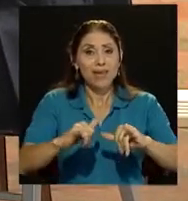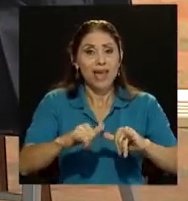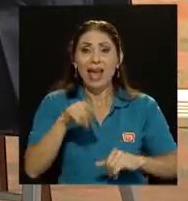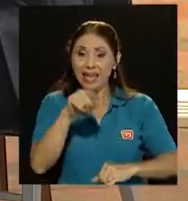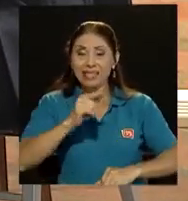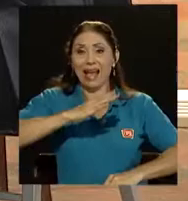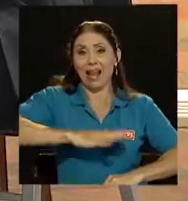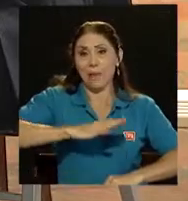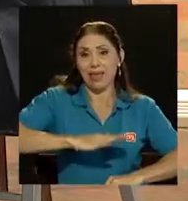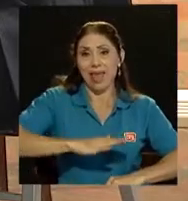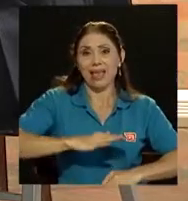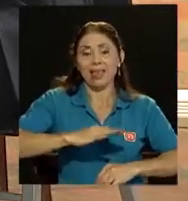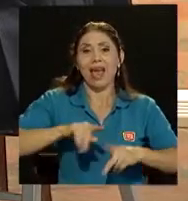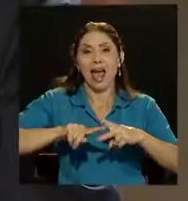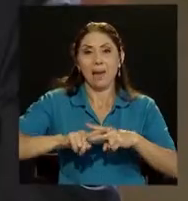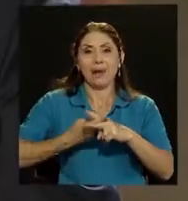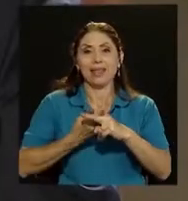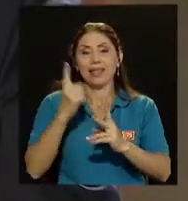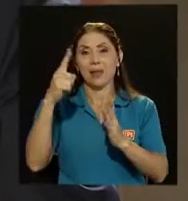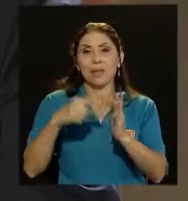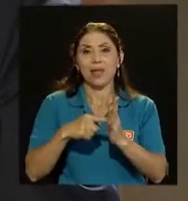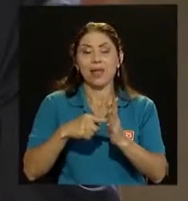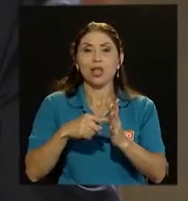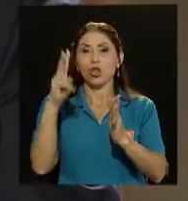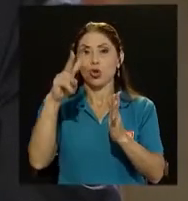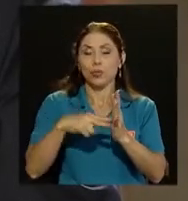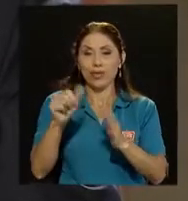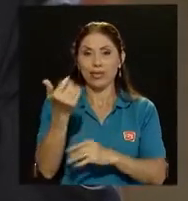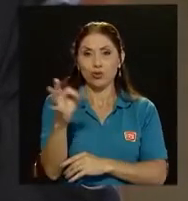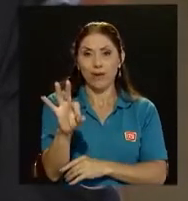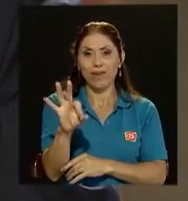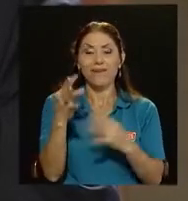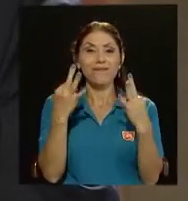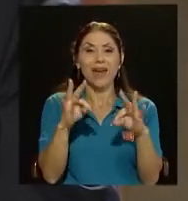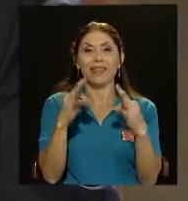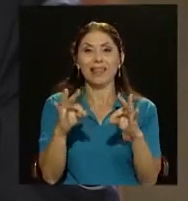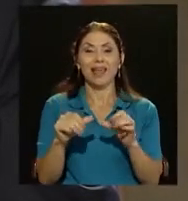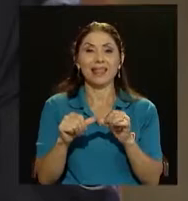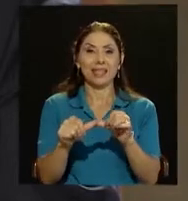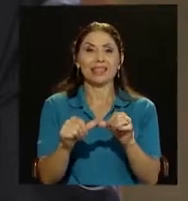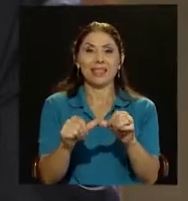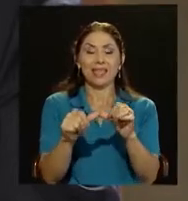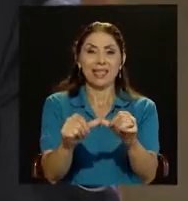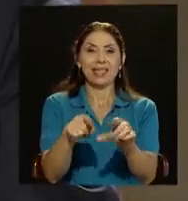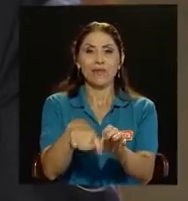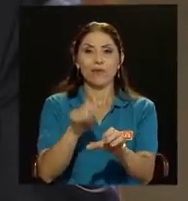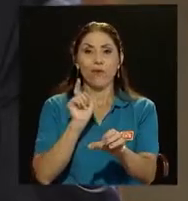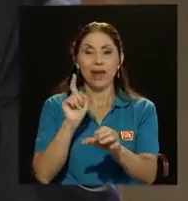2019 va a tratar de seguir como chevalier seul fuera de la Unión